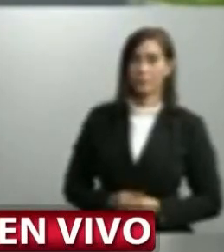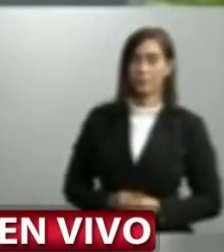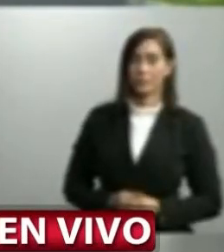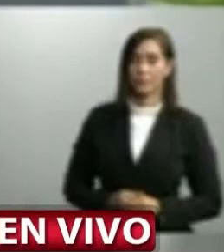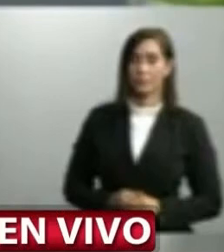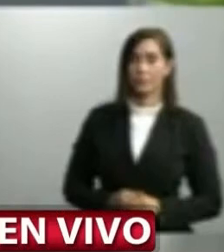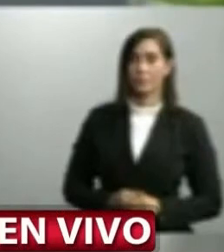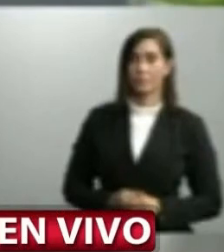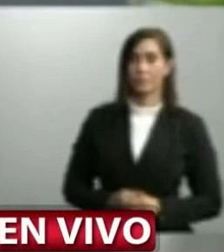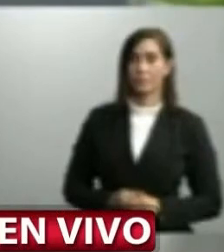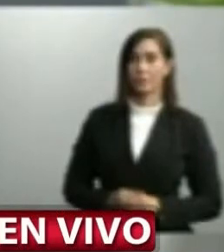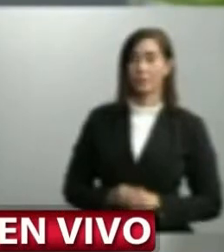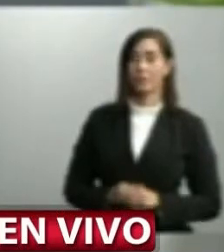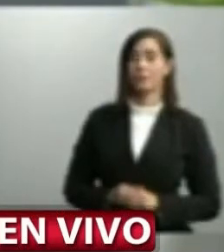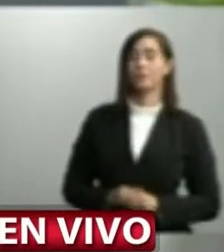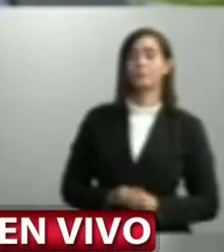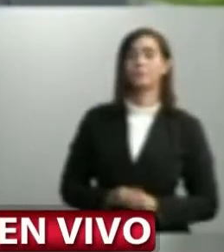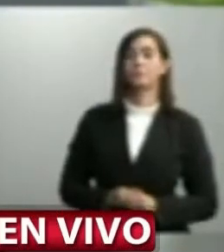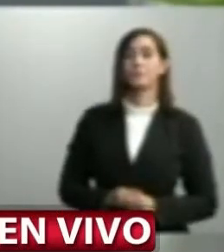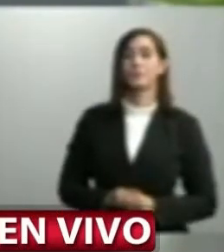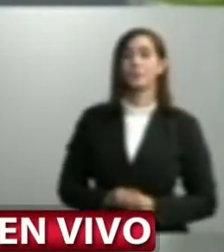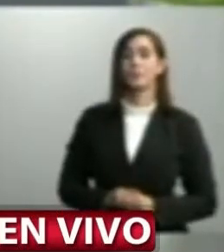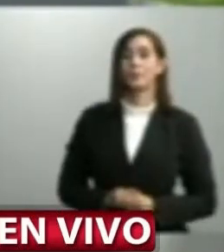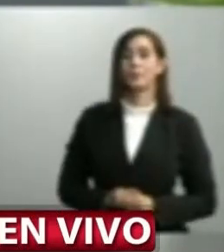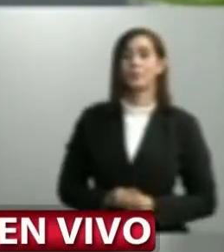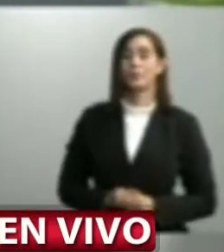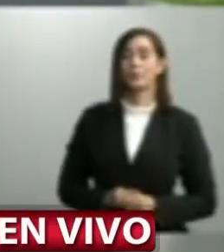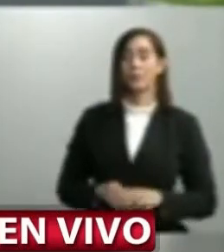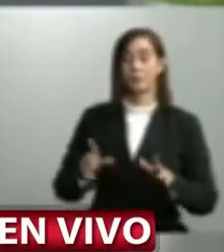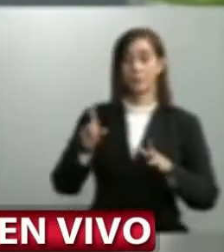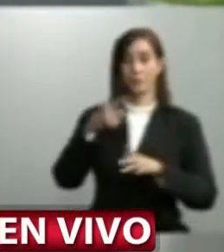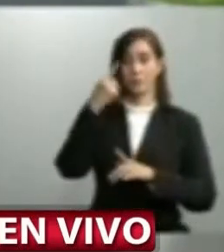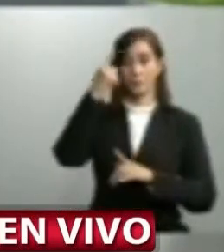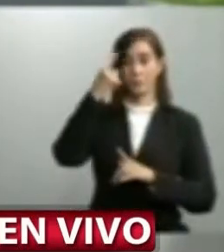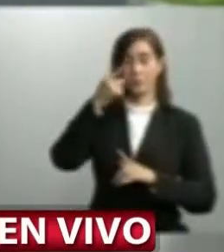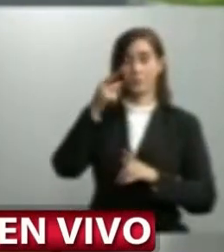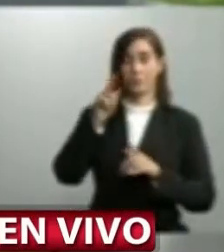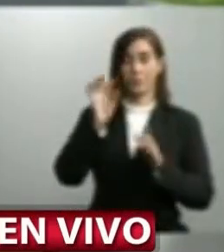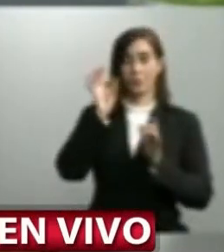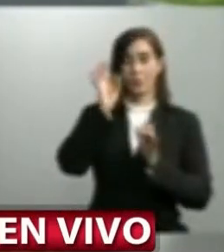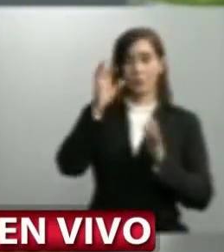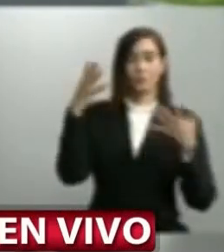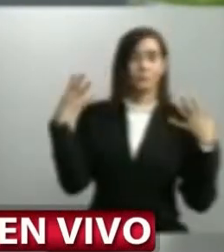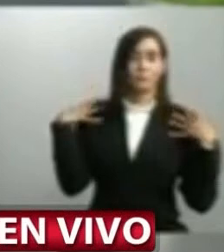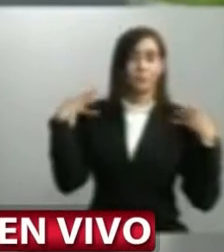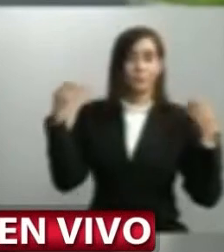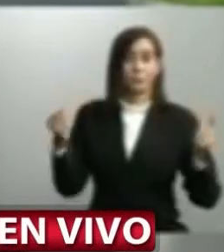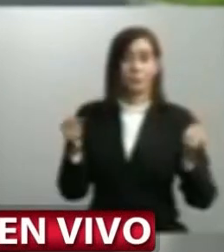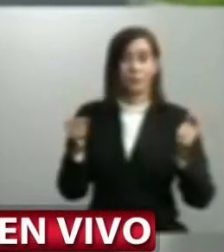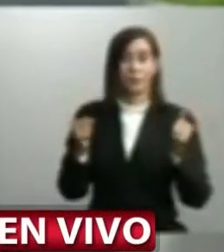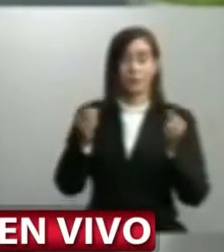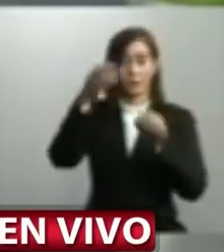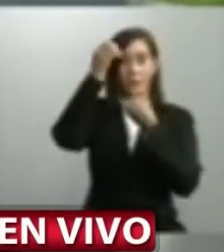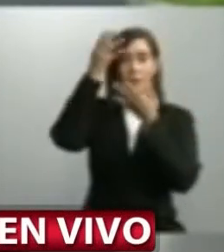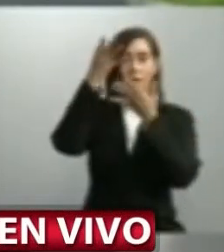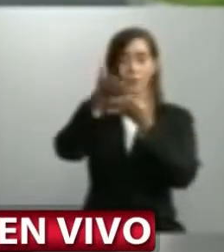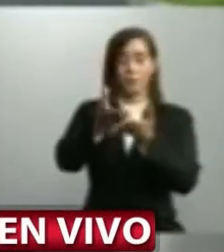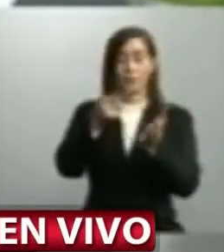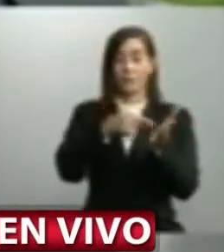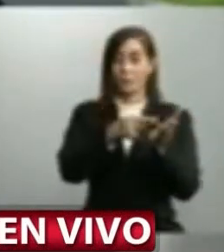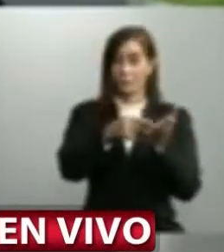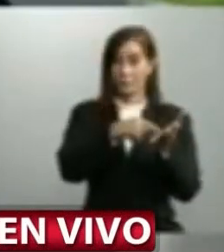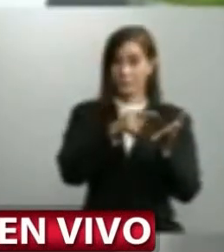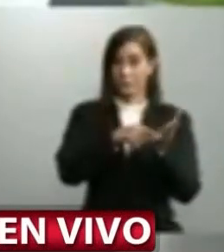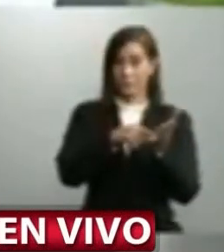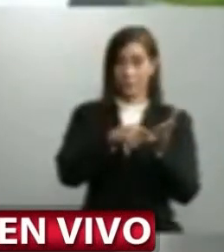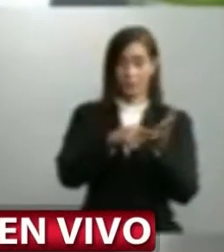Sobre la base de supuestos. Desde el punto de vista de la salud, tenemos que basarnos en los datos duros, tal y